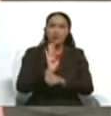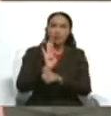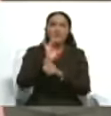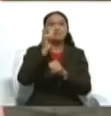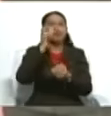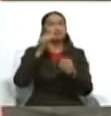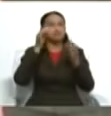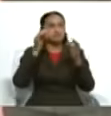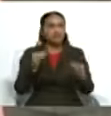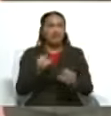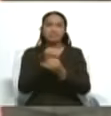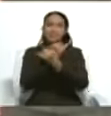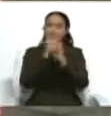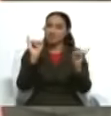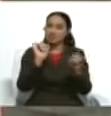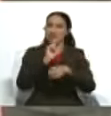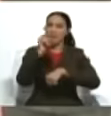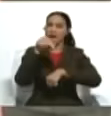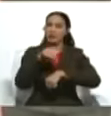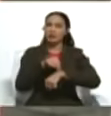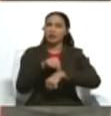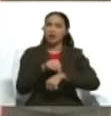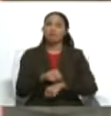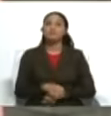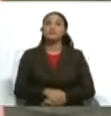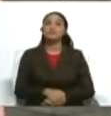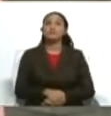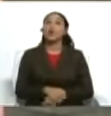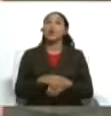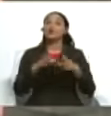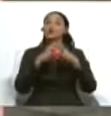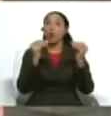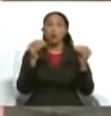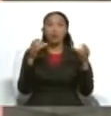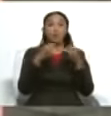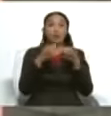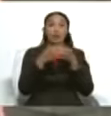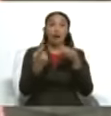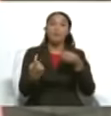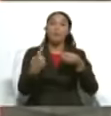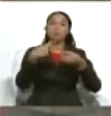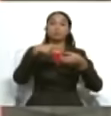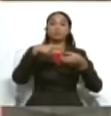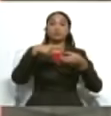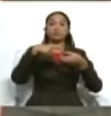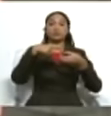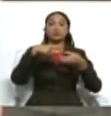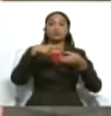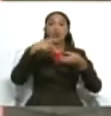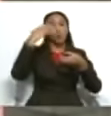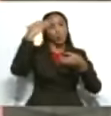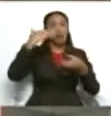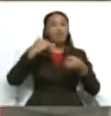la independencia nacional. Todos trabajamos para el Comando Estratégico Operacional.